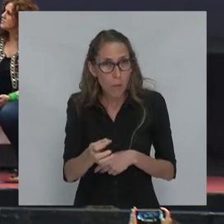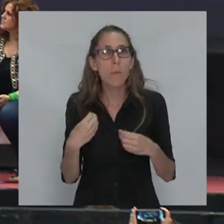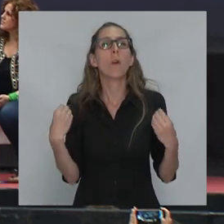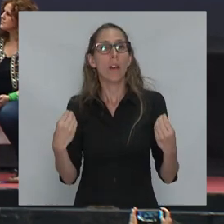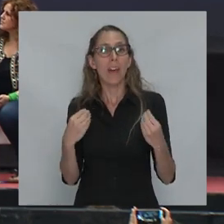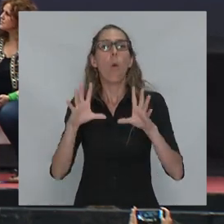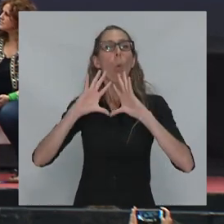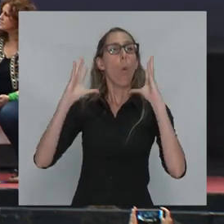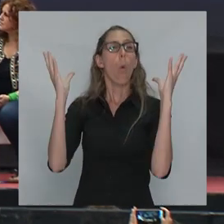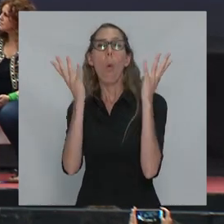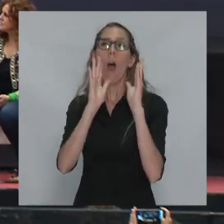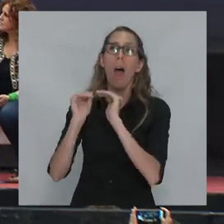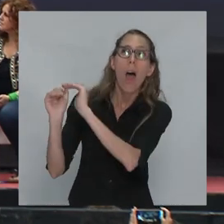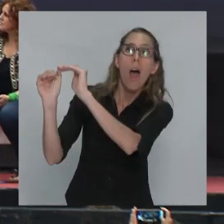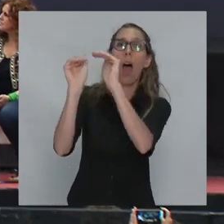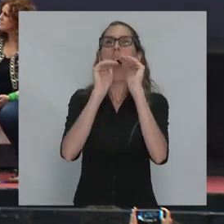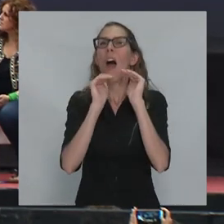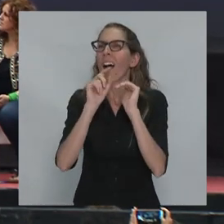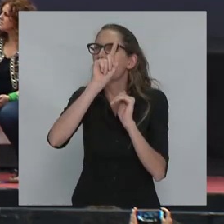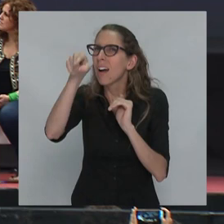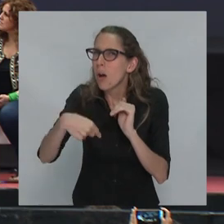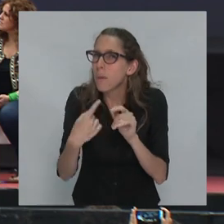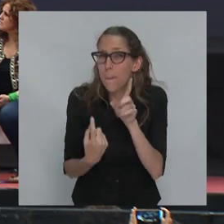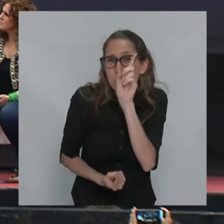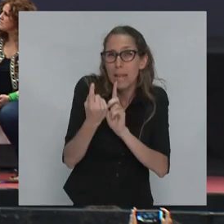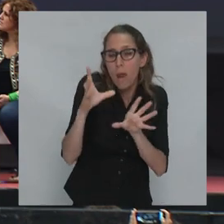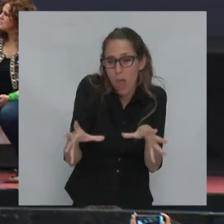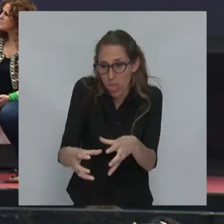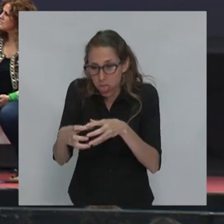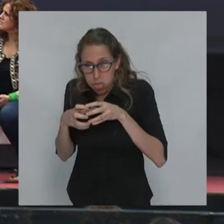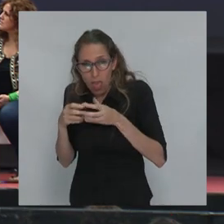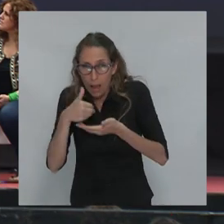todo universal se funda en un acto de exclusión.